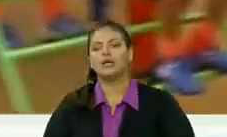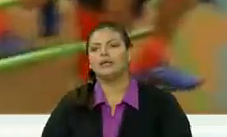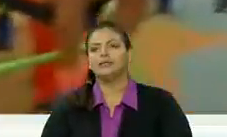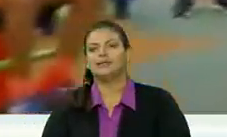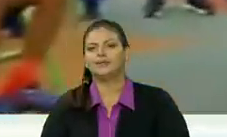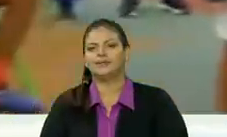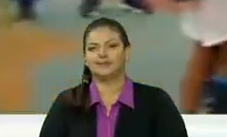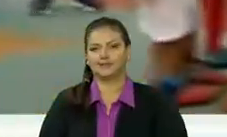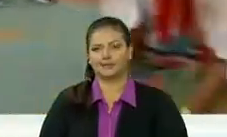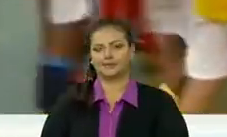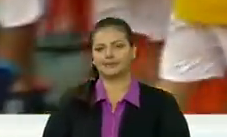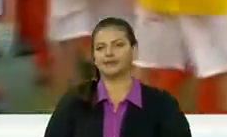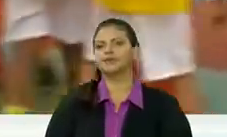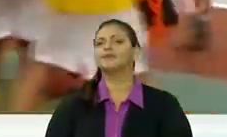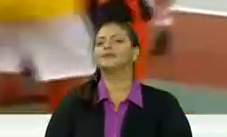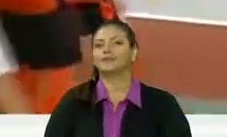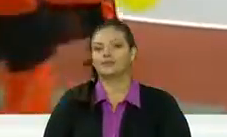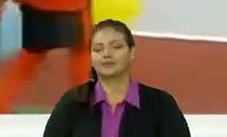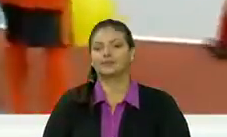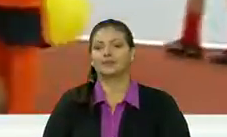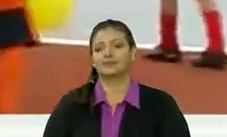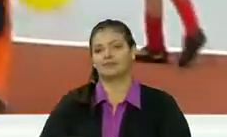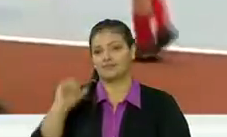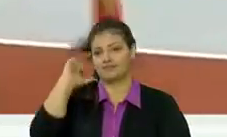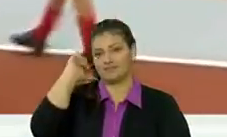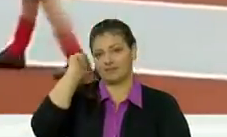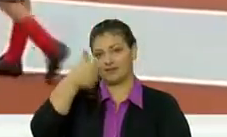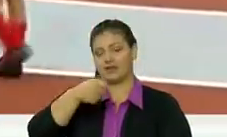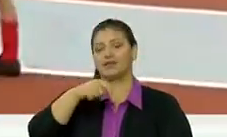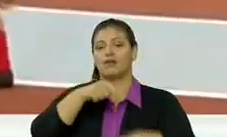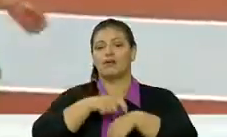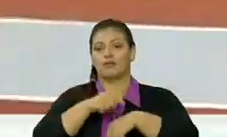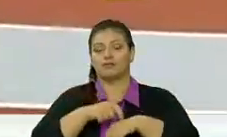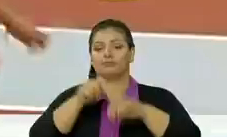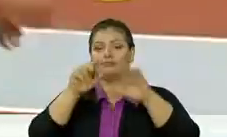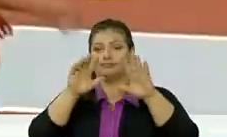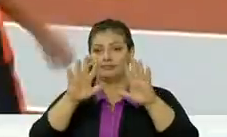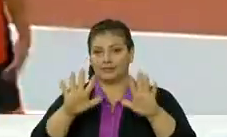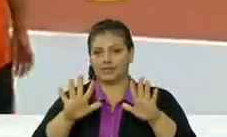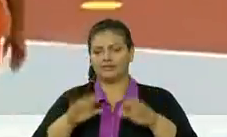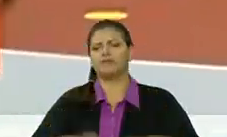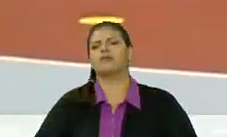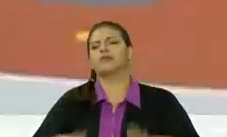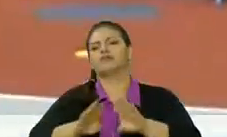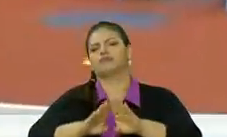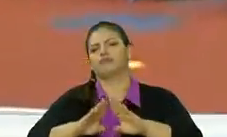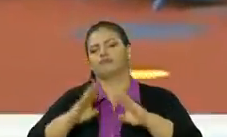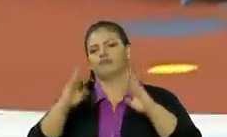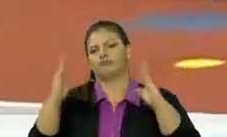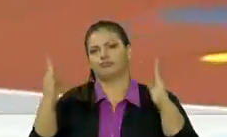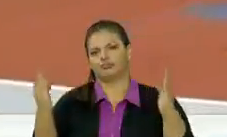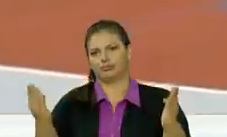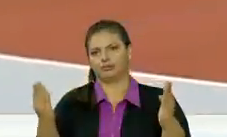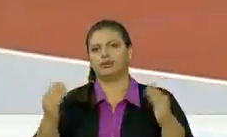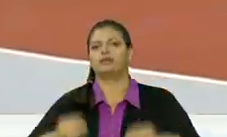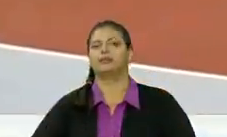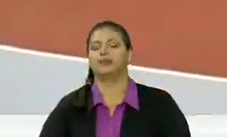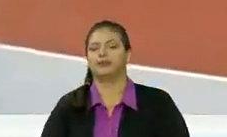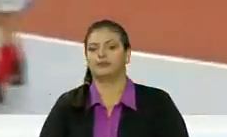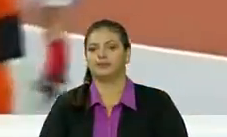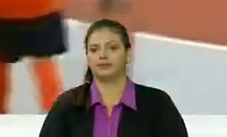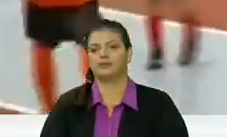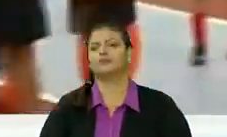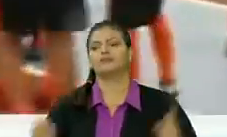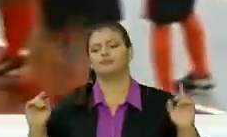partir de las 10 de la mañana. Los niños que practican fútbol han sido los primeritos. Nicolás, Isa, muy buenos días de